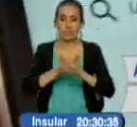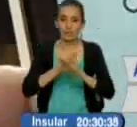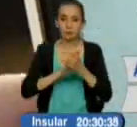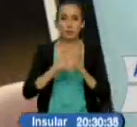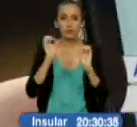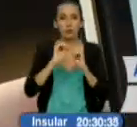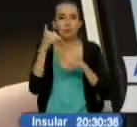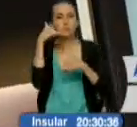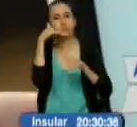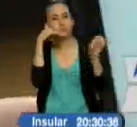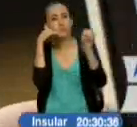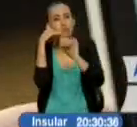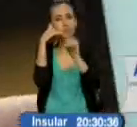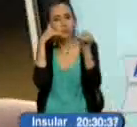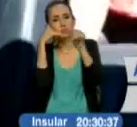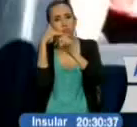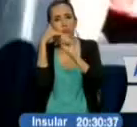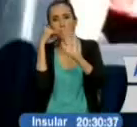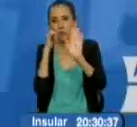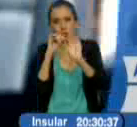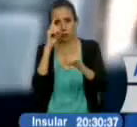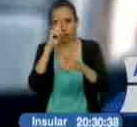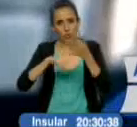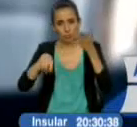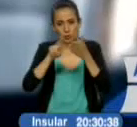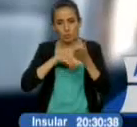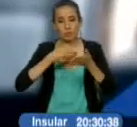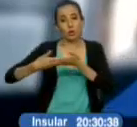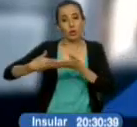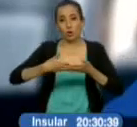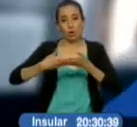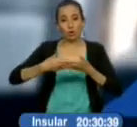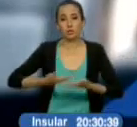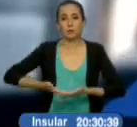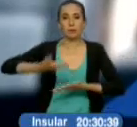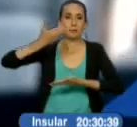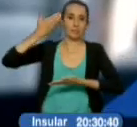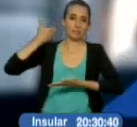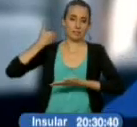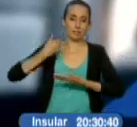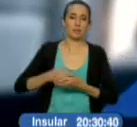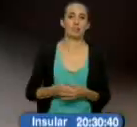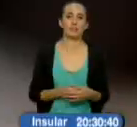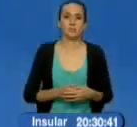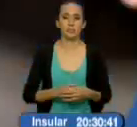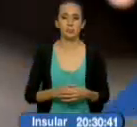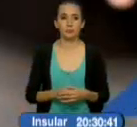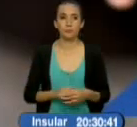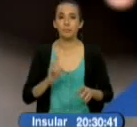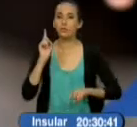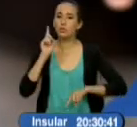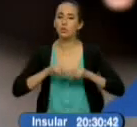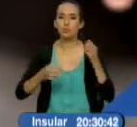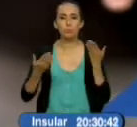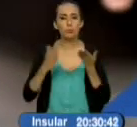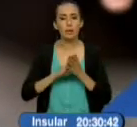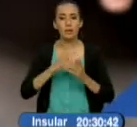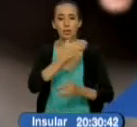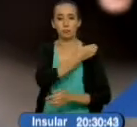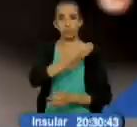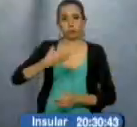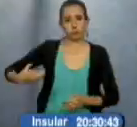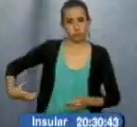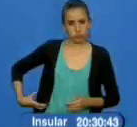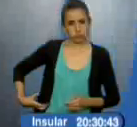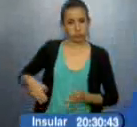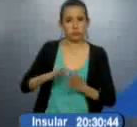por celular si está manejando. Los bebés deben usar los asientos acorde a su edad. No deje de usar el cinturón de